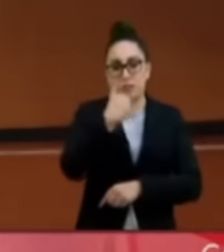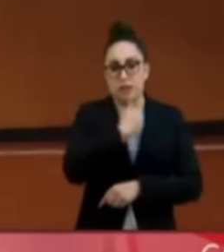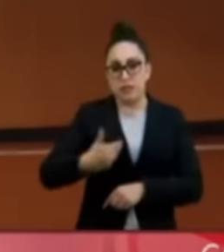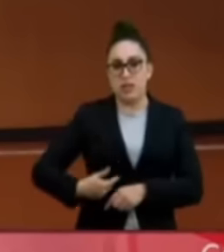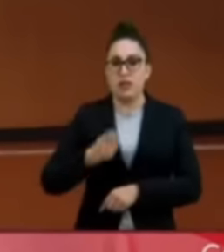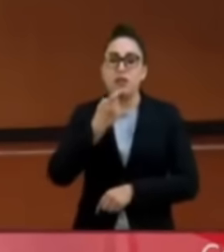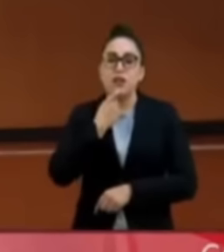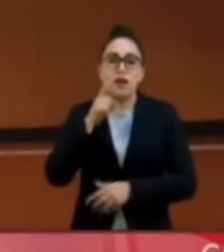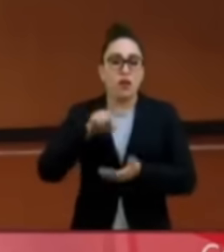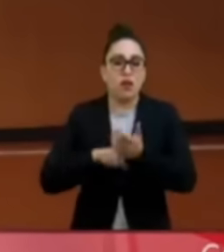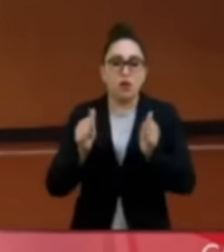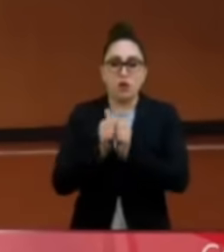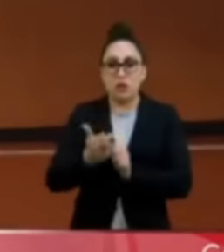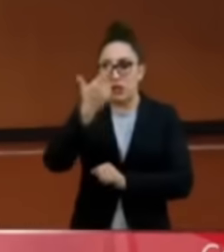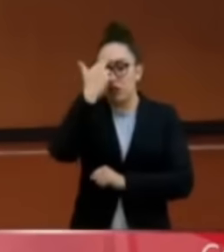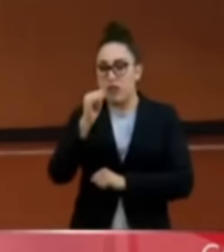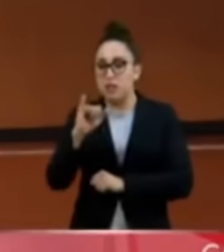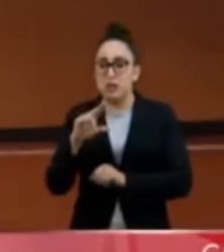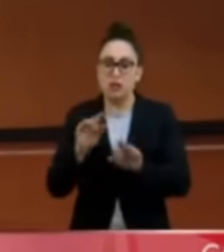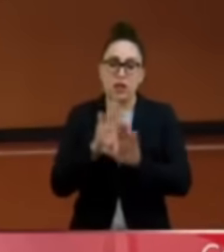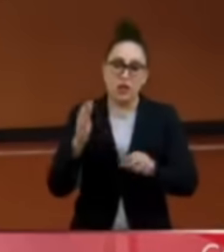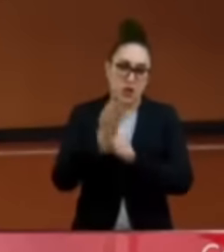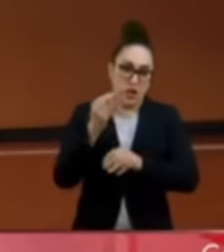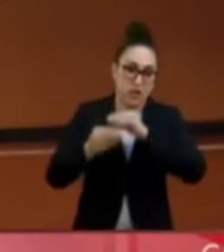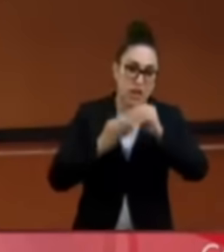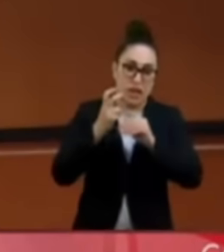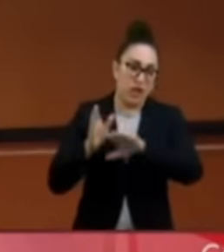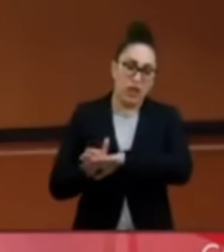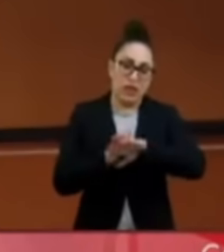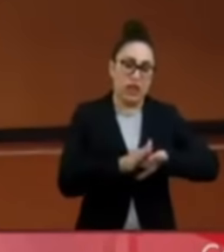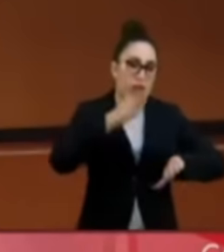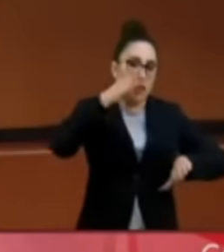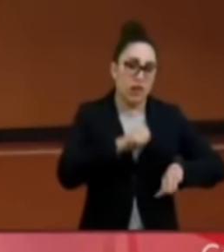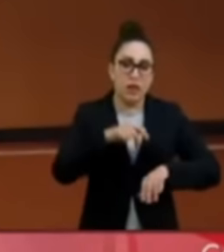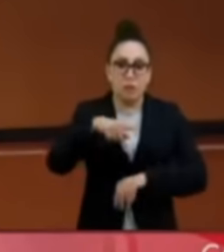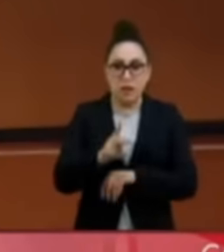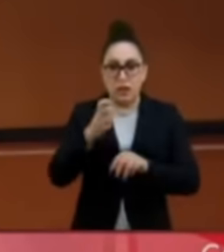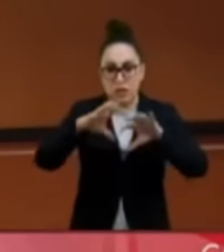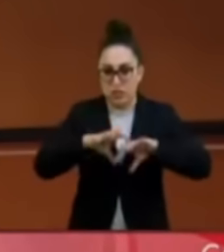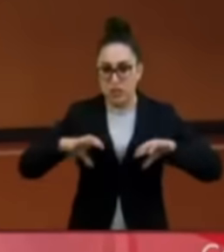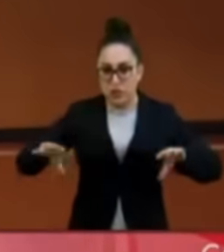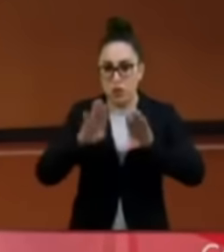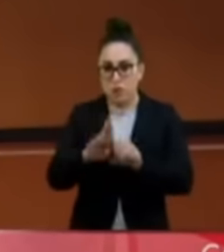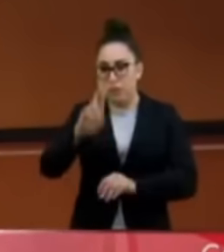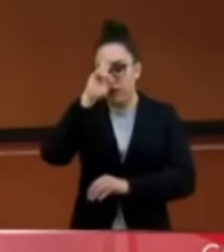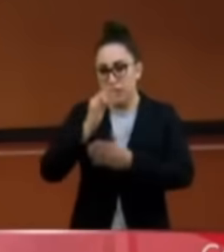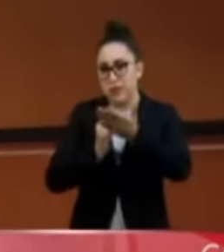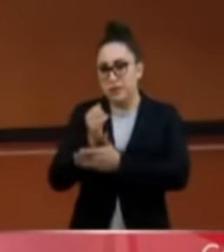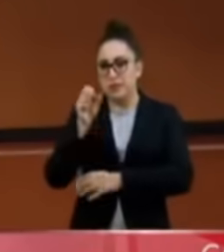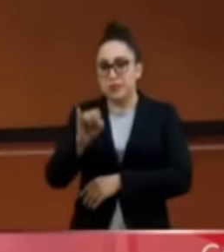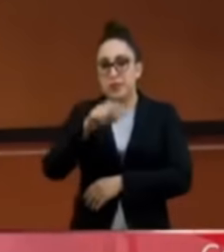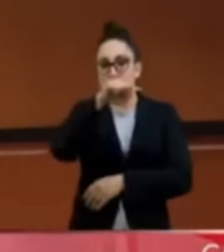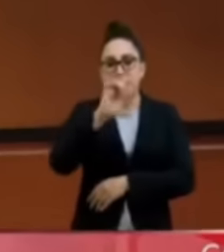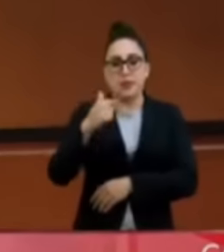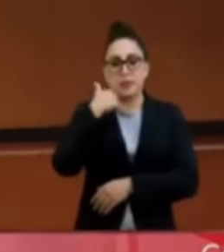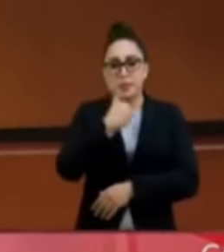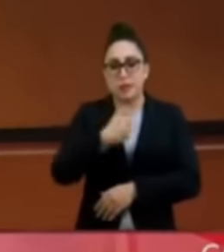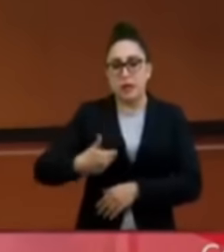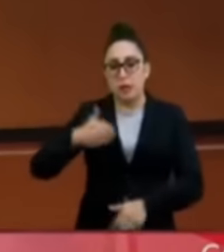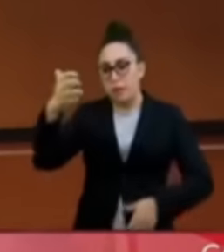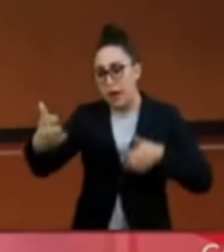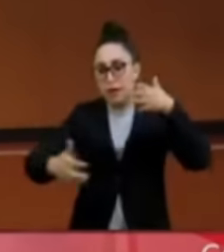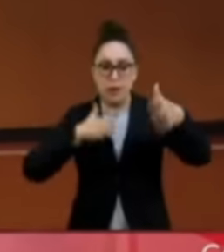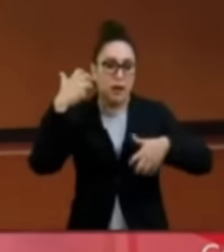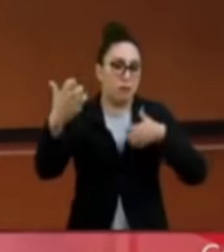con o sin razón, esa no es la discusión, un espacio de autonomía y de decisión institucional. Y como el equilibrio